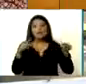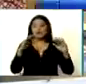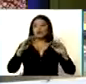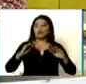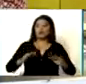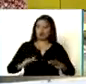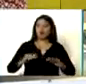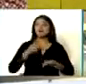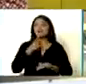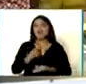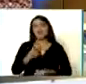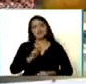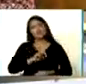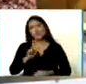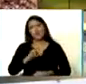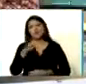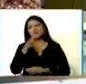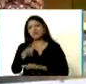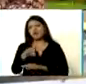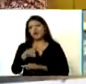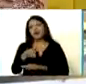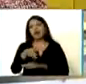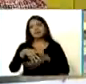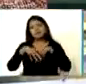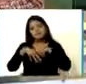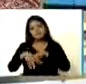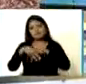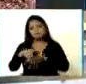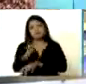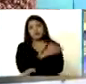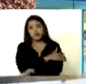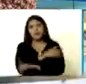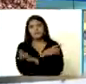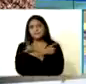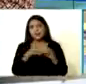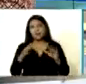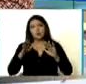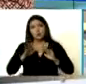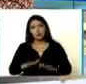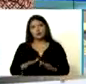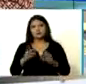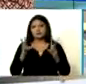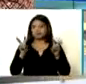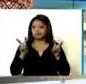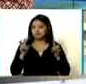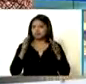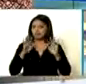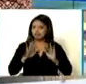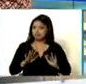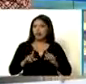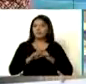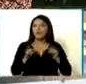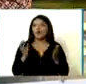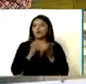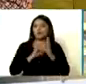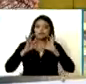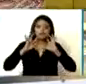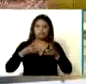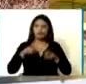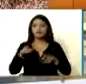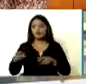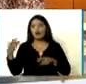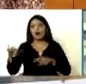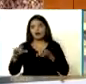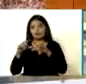Inclusive dijeron que no fueran a Miraflores la marcha opositora y tuvieron una mediación quizás coherente. Pero ya volvieron los desafueros. Y tú tienes allí ese